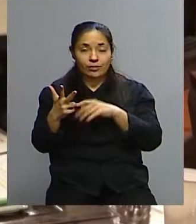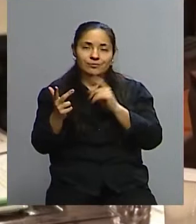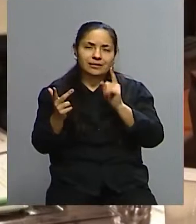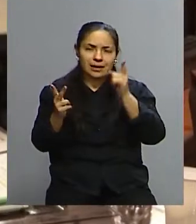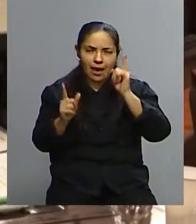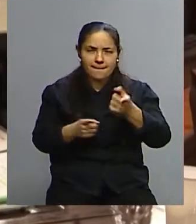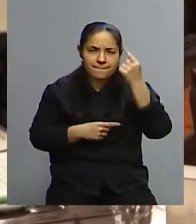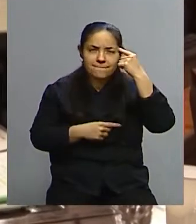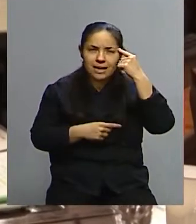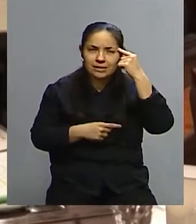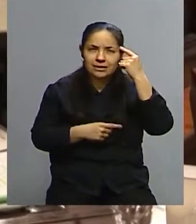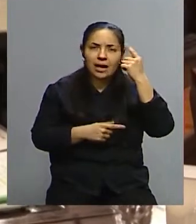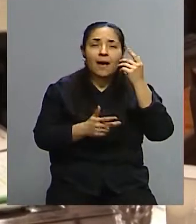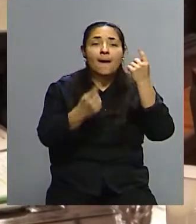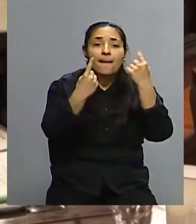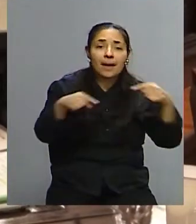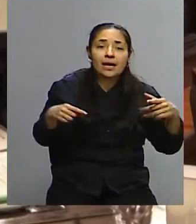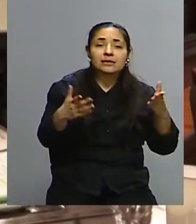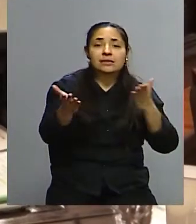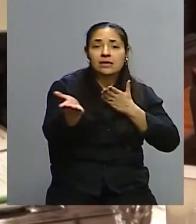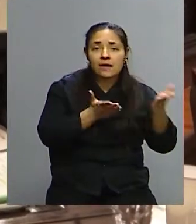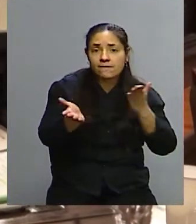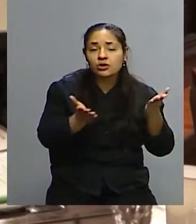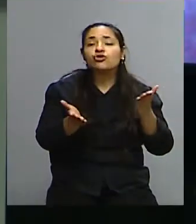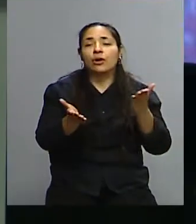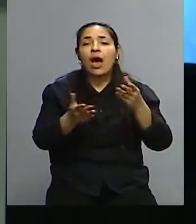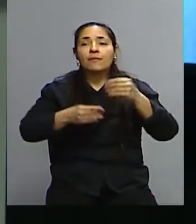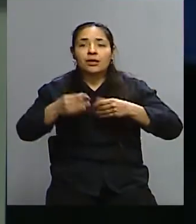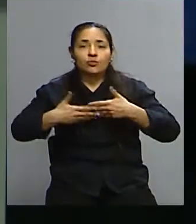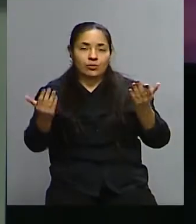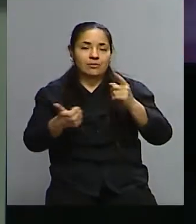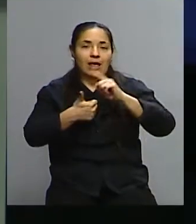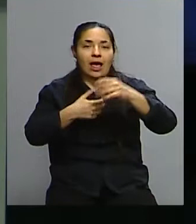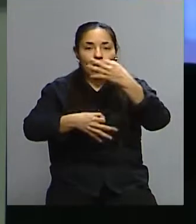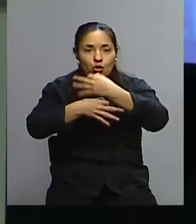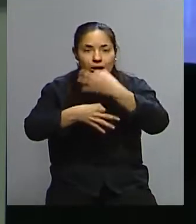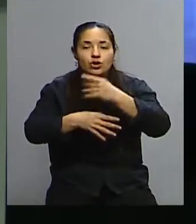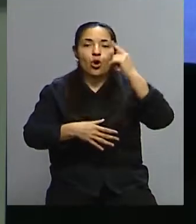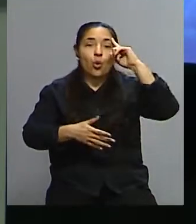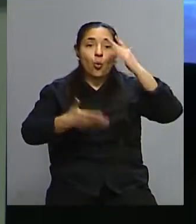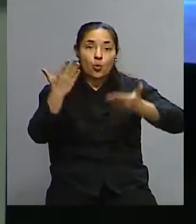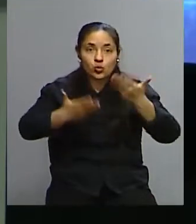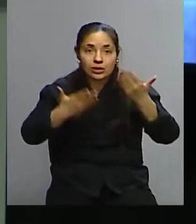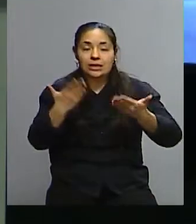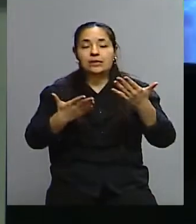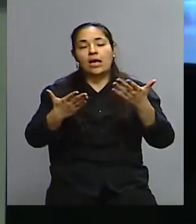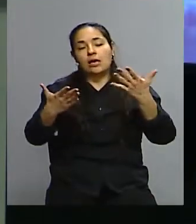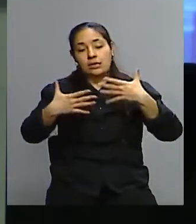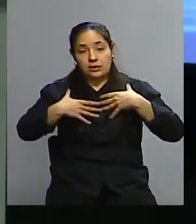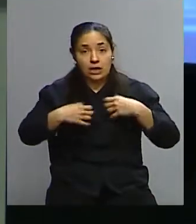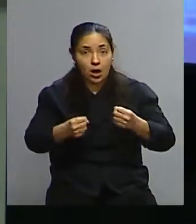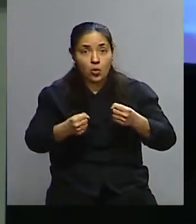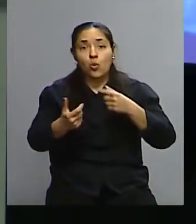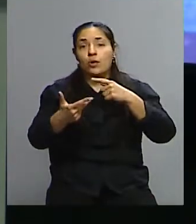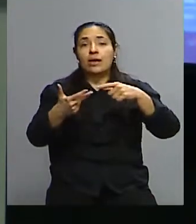pensar en los bienes y servicios que provee la administración pública. Tenemos que pensar en educación, en justicia, en salud, en